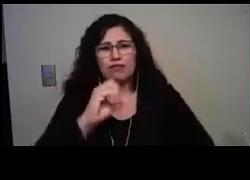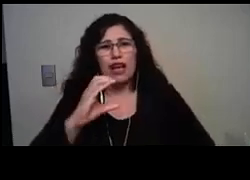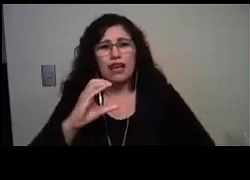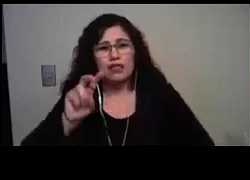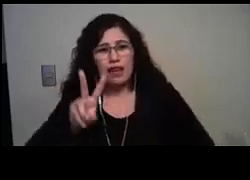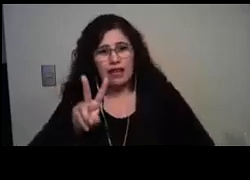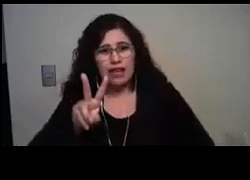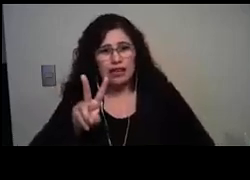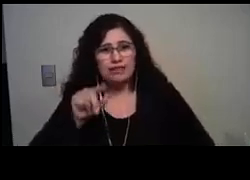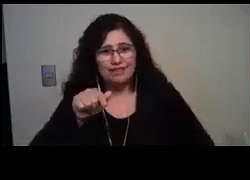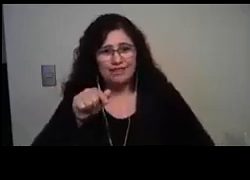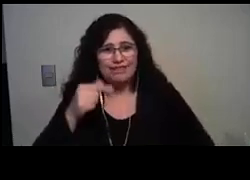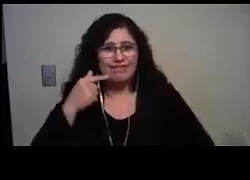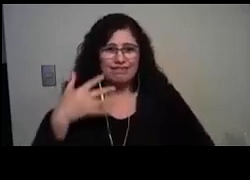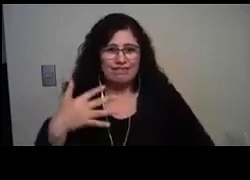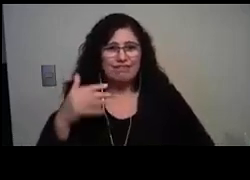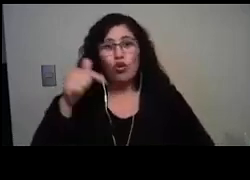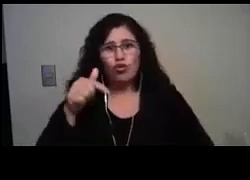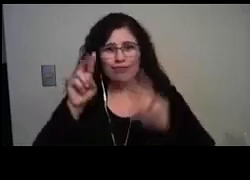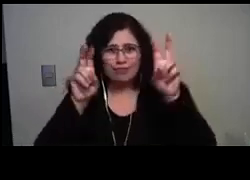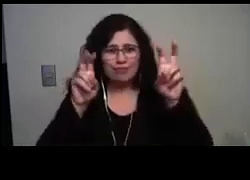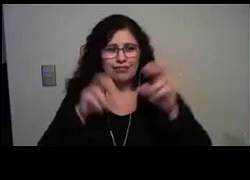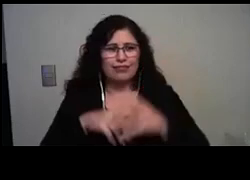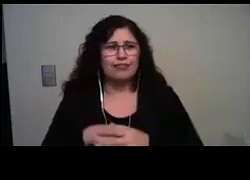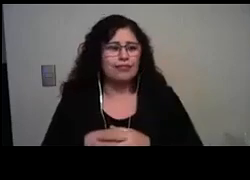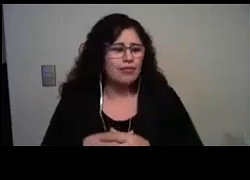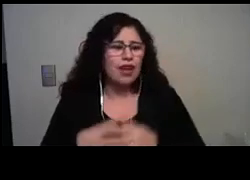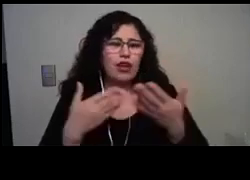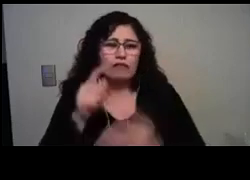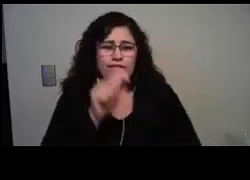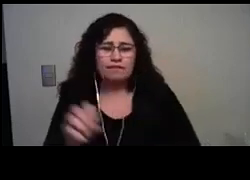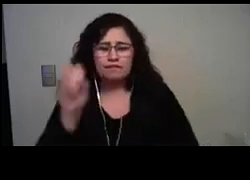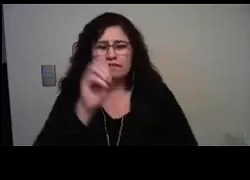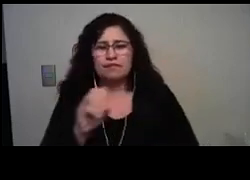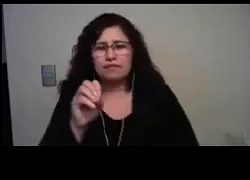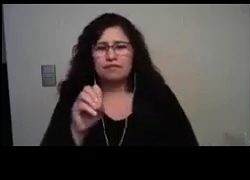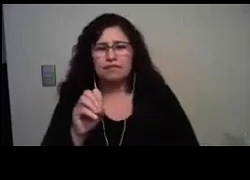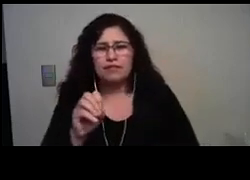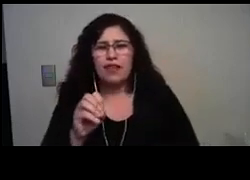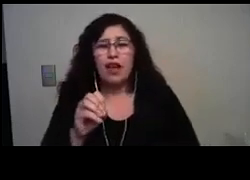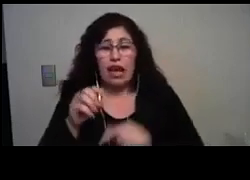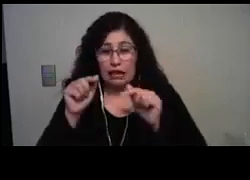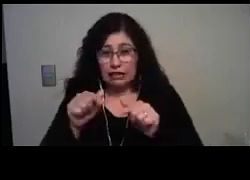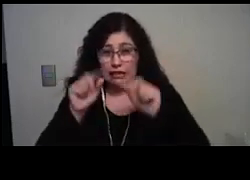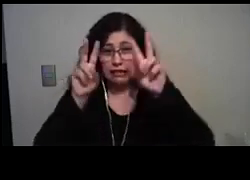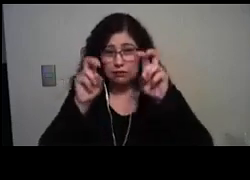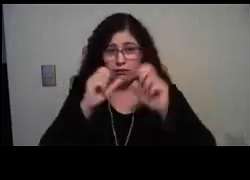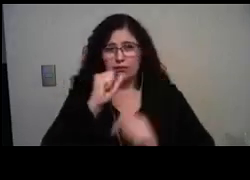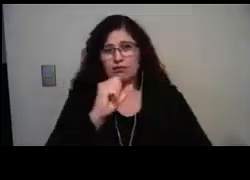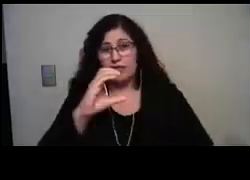¿ya? Y que desde el punto de vista de la terapia ocupacional tiene una relevancia significativa,